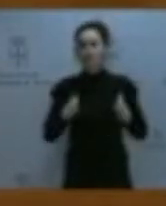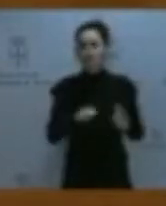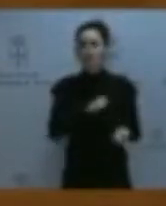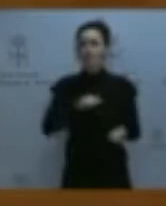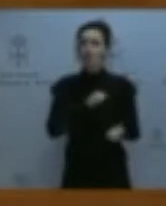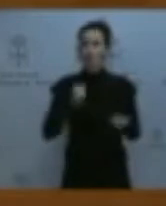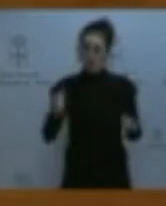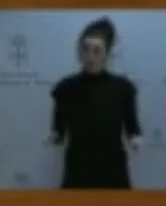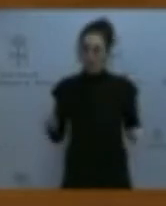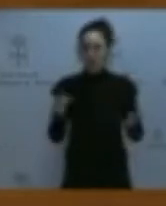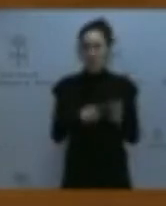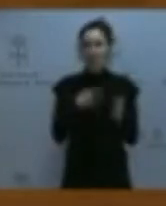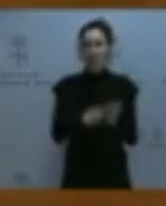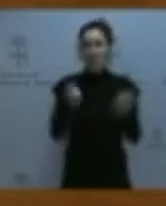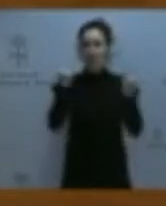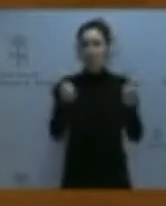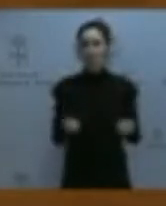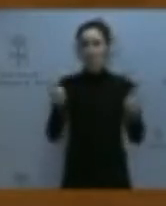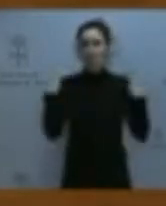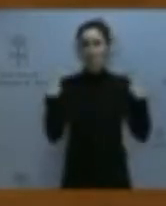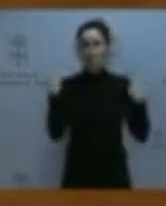mismos técnicos,